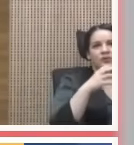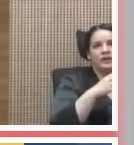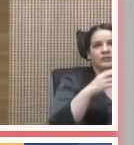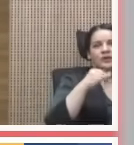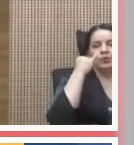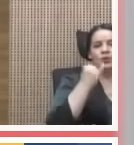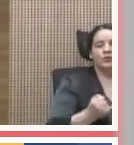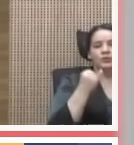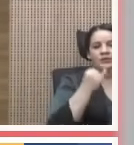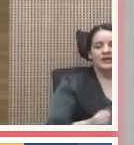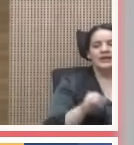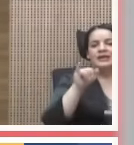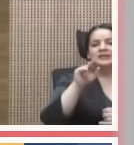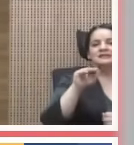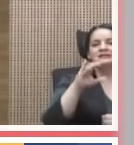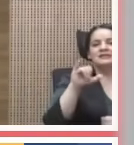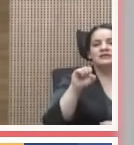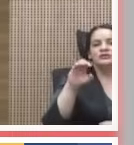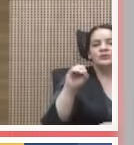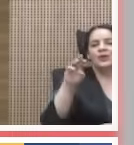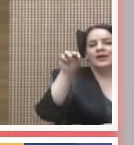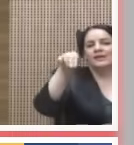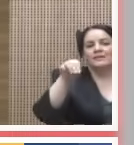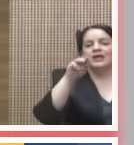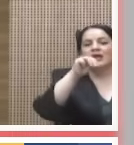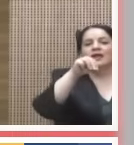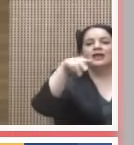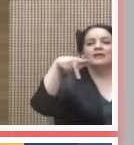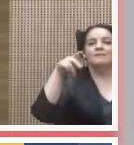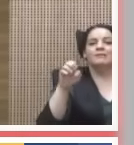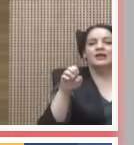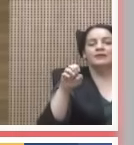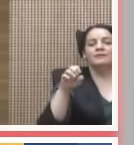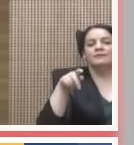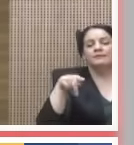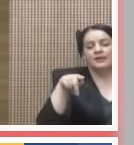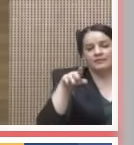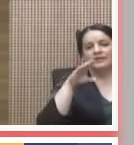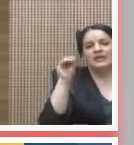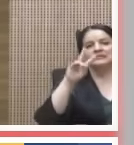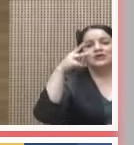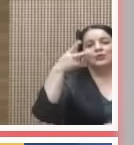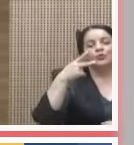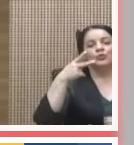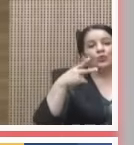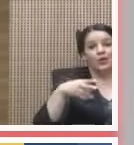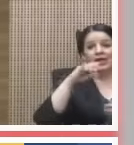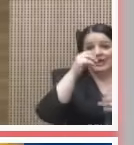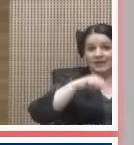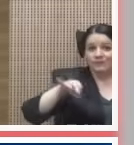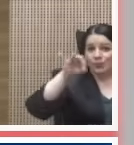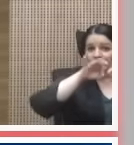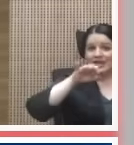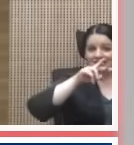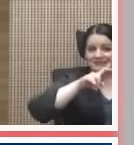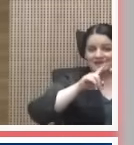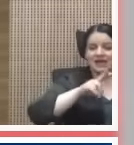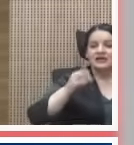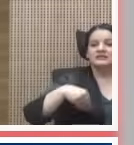conclusiones, inciso M. El MEP es el segundo título en importancia. Se le asigna un monto de